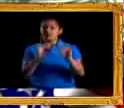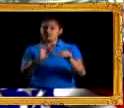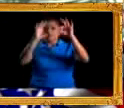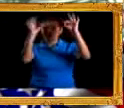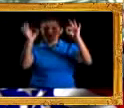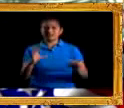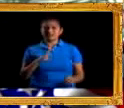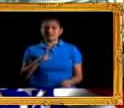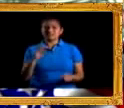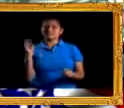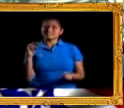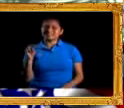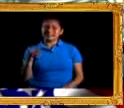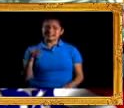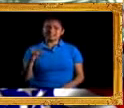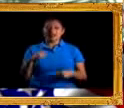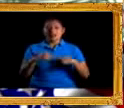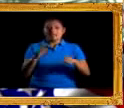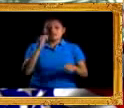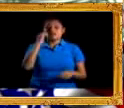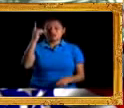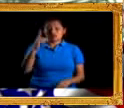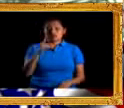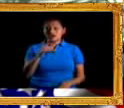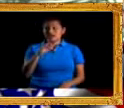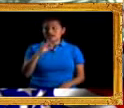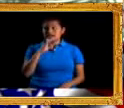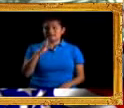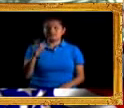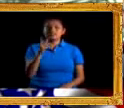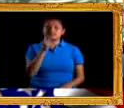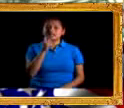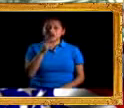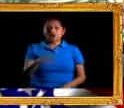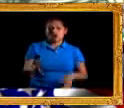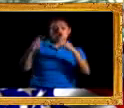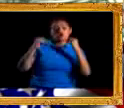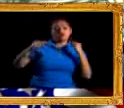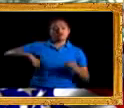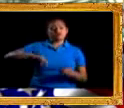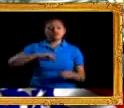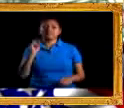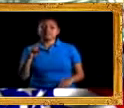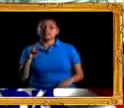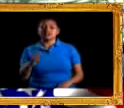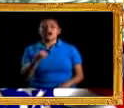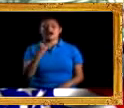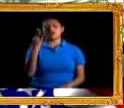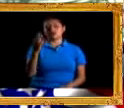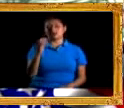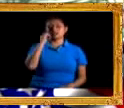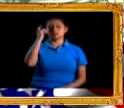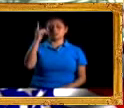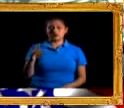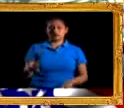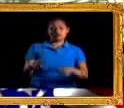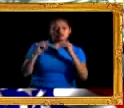tenemos necesidades, pero el Señor es quien cubre nuestras necesidades. ¿A cuántos de ustedes el Señor le cubre su